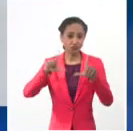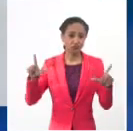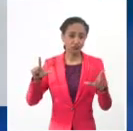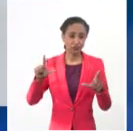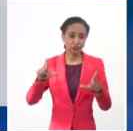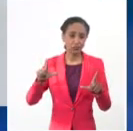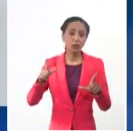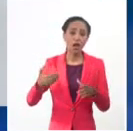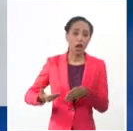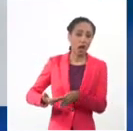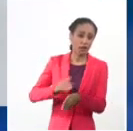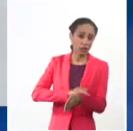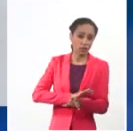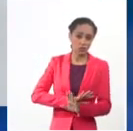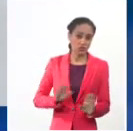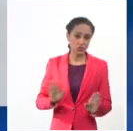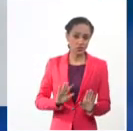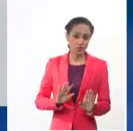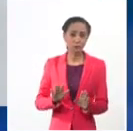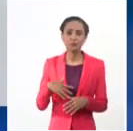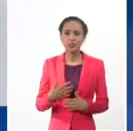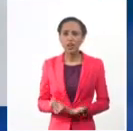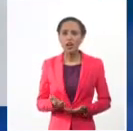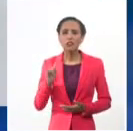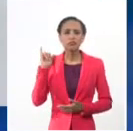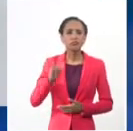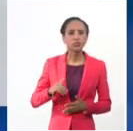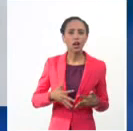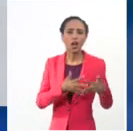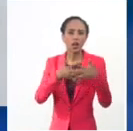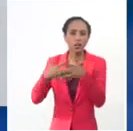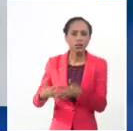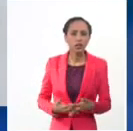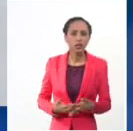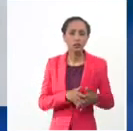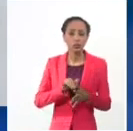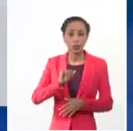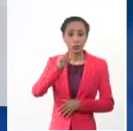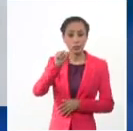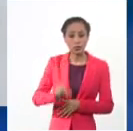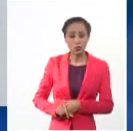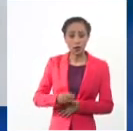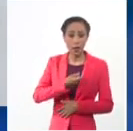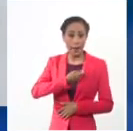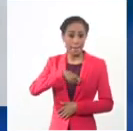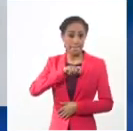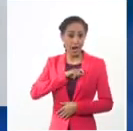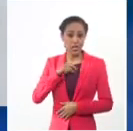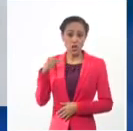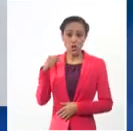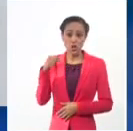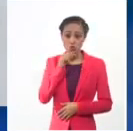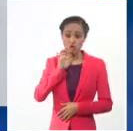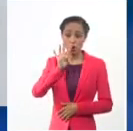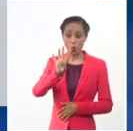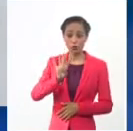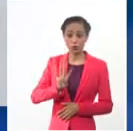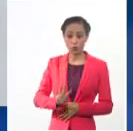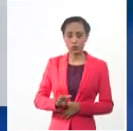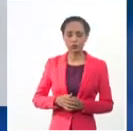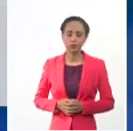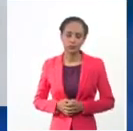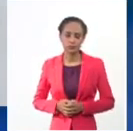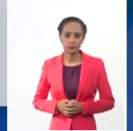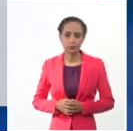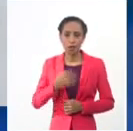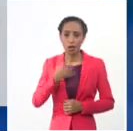que son de Estados Unidos 6, España y Rusia 4 cada uno, Canadá,